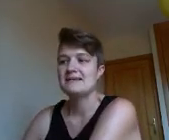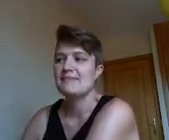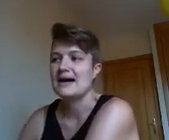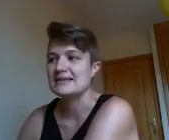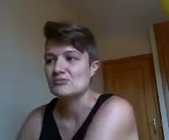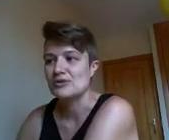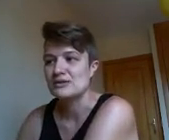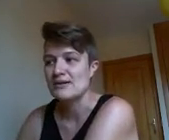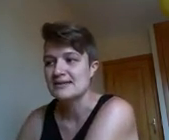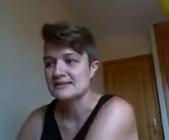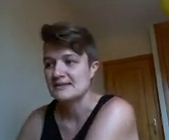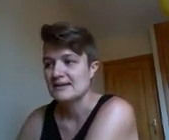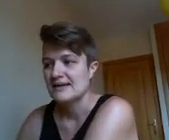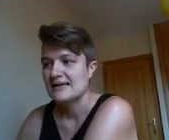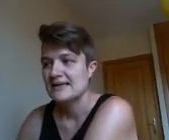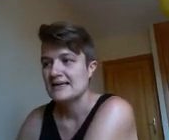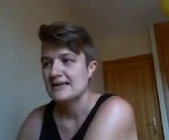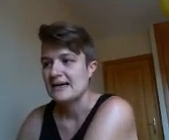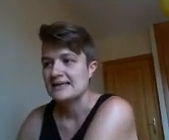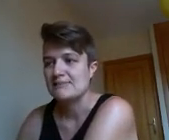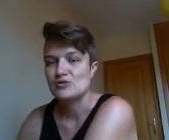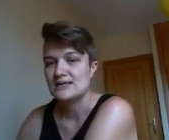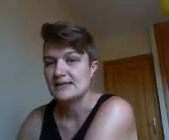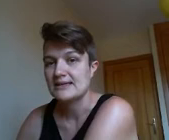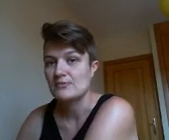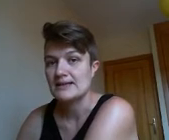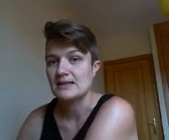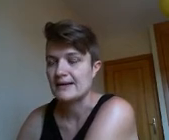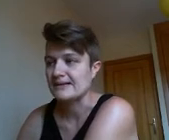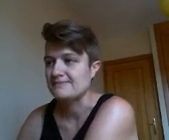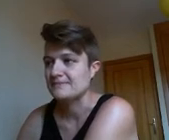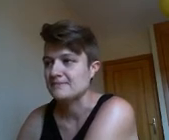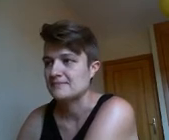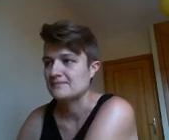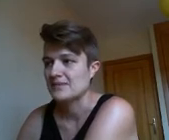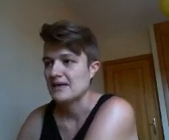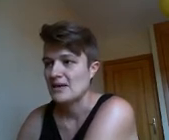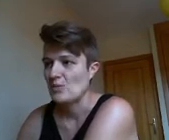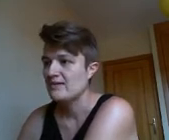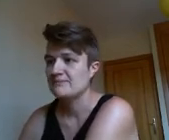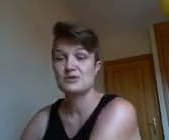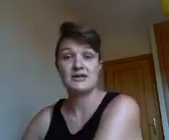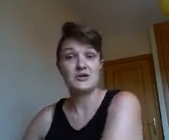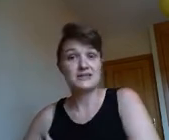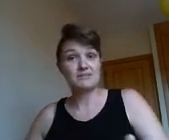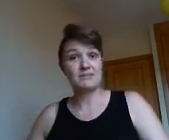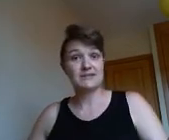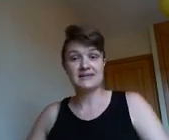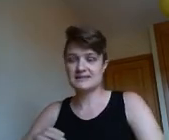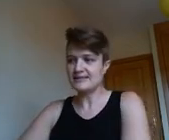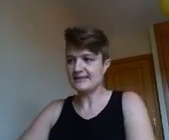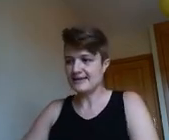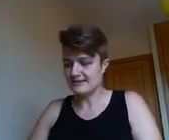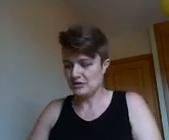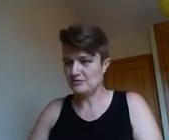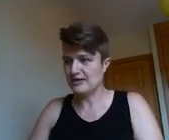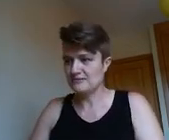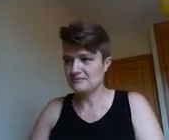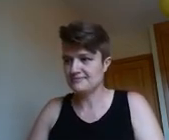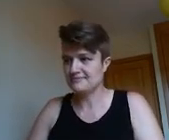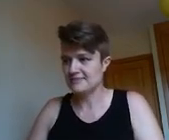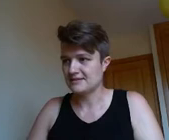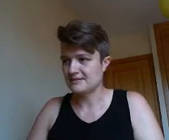aquí bajáis un poquito más y aquí pulsáis en quiero participar. Muy bien, pues ahora simplemente es rellenar el